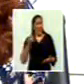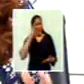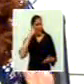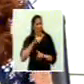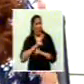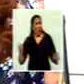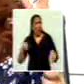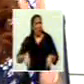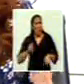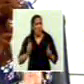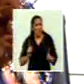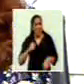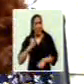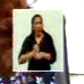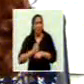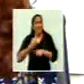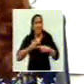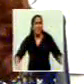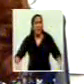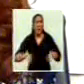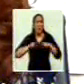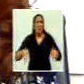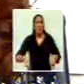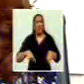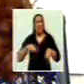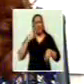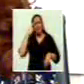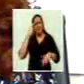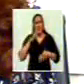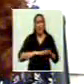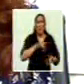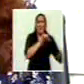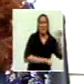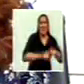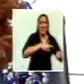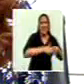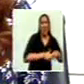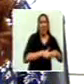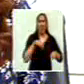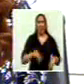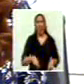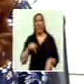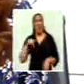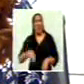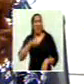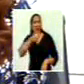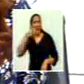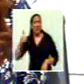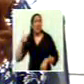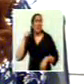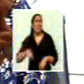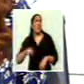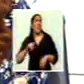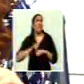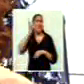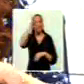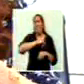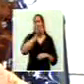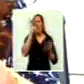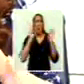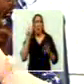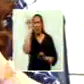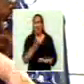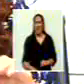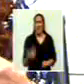estos programas en materia de ciencia y tecnología, con una aerolínea de banderas que recorre y conecta al país como